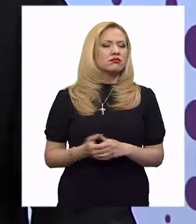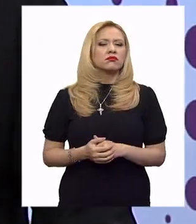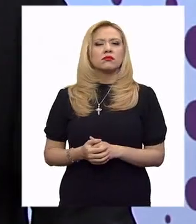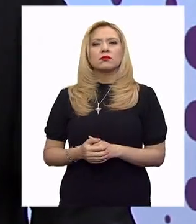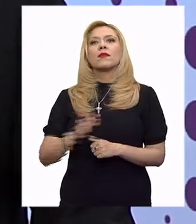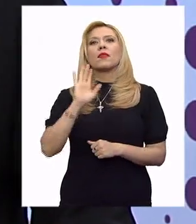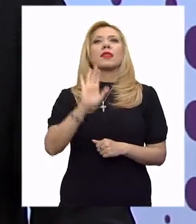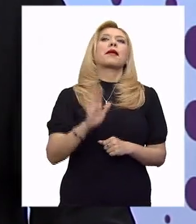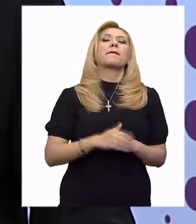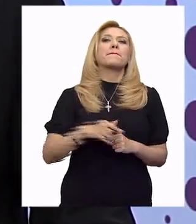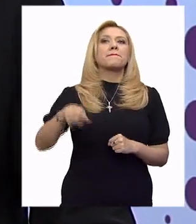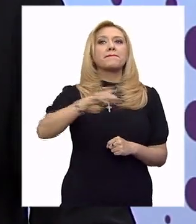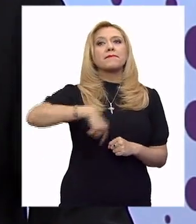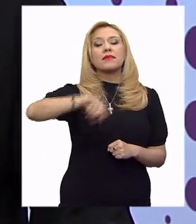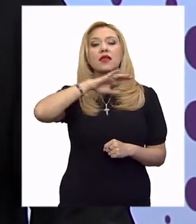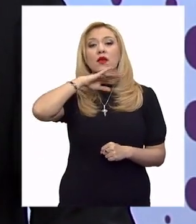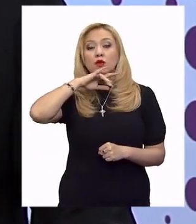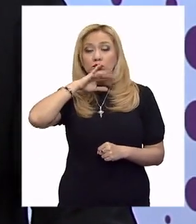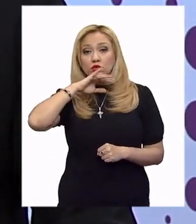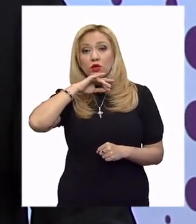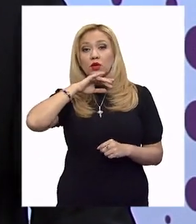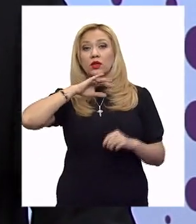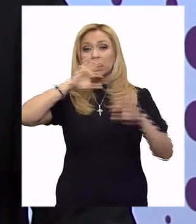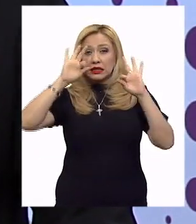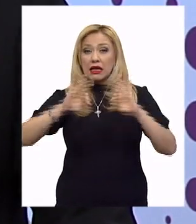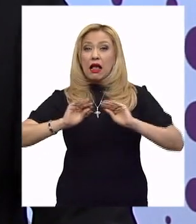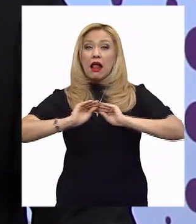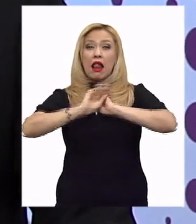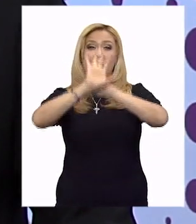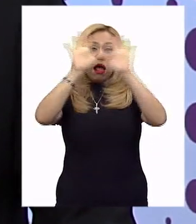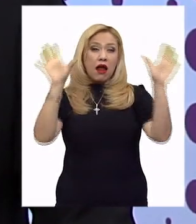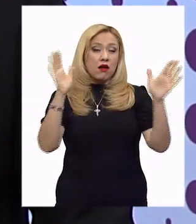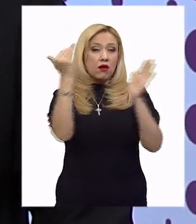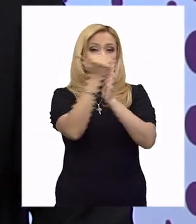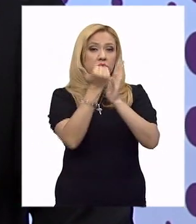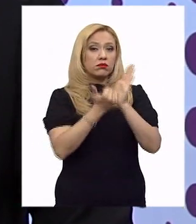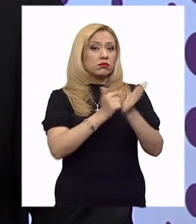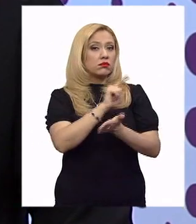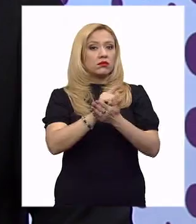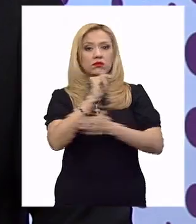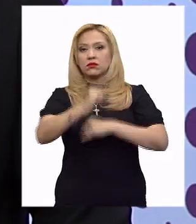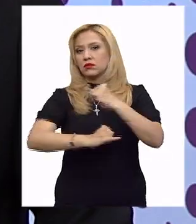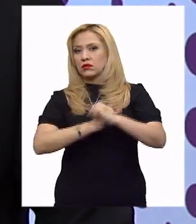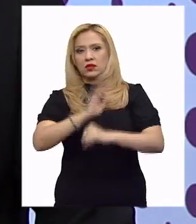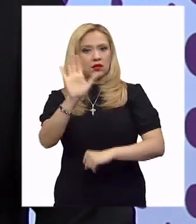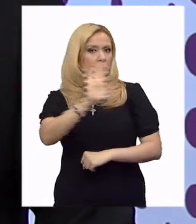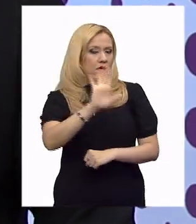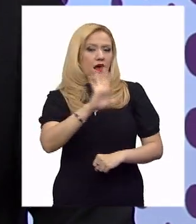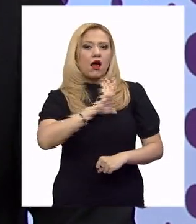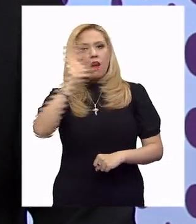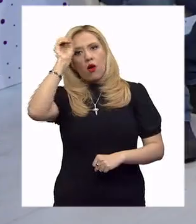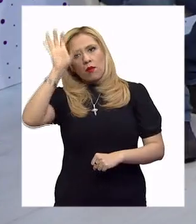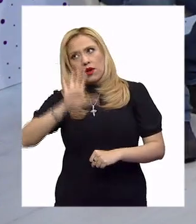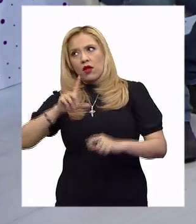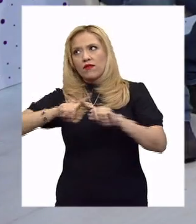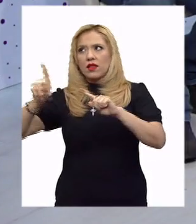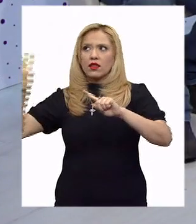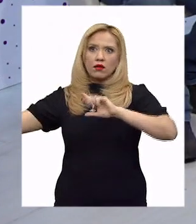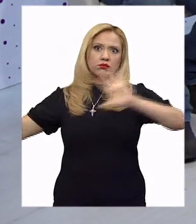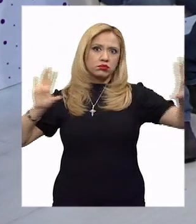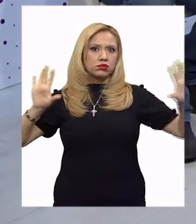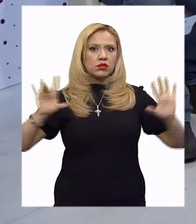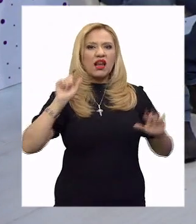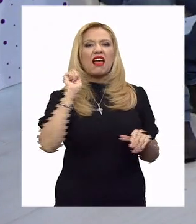las percepciones de corrupción no son como tal definidas en los tratados. Hay como sí percepciones específicas de qué podemos entender por